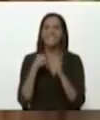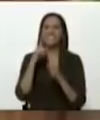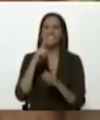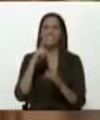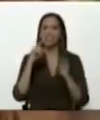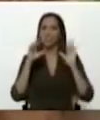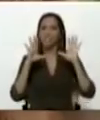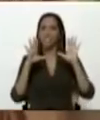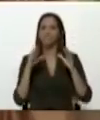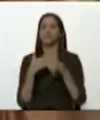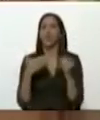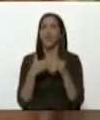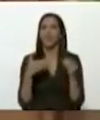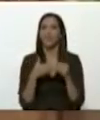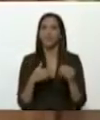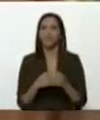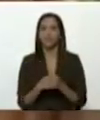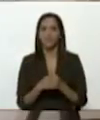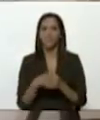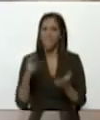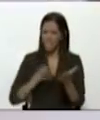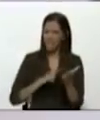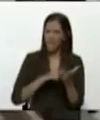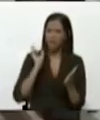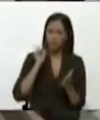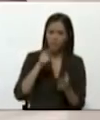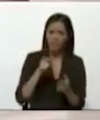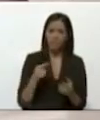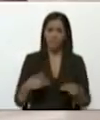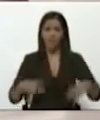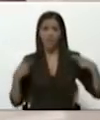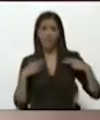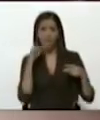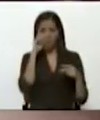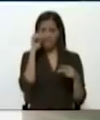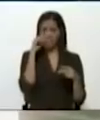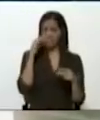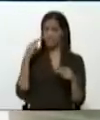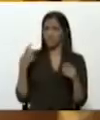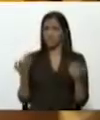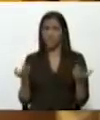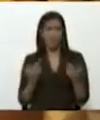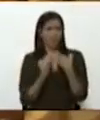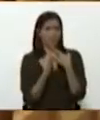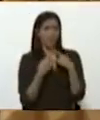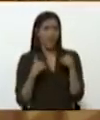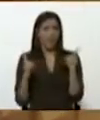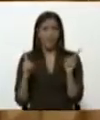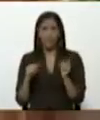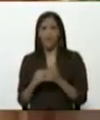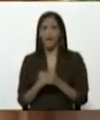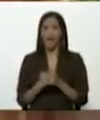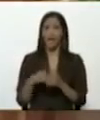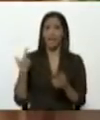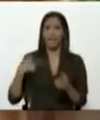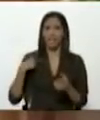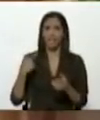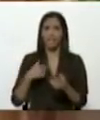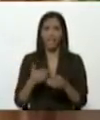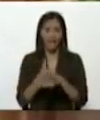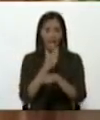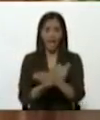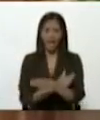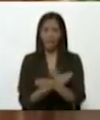$99,110. ¿Es cierto que usted llevó una vida de lujos o una vida distinta a la que llevaba antes